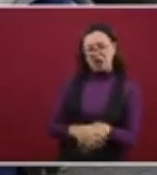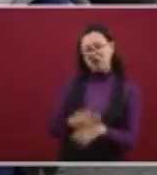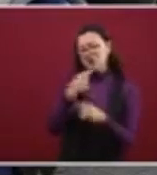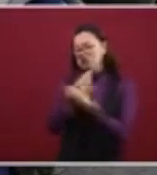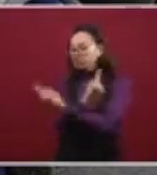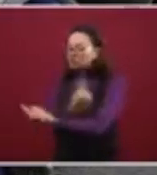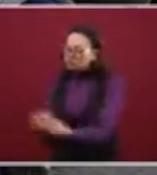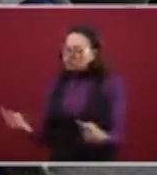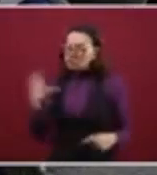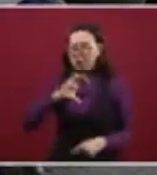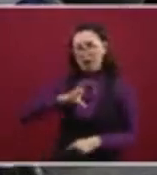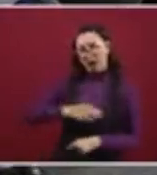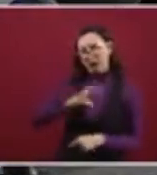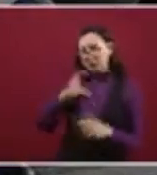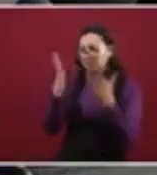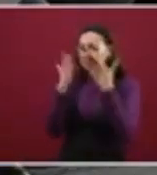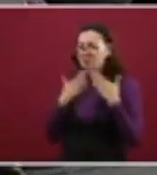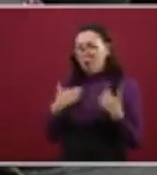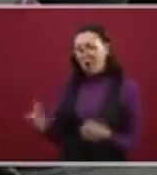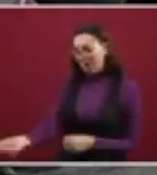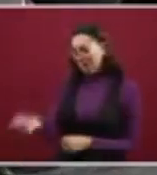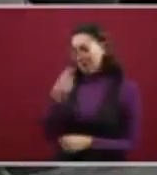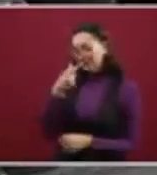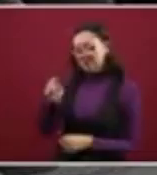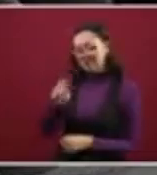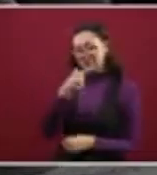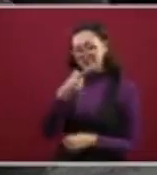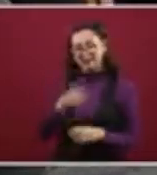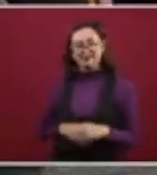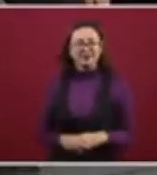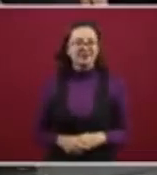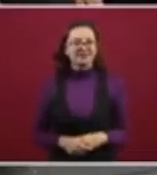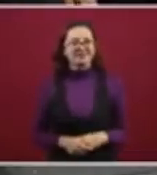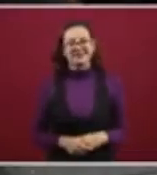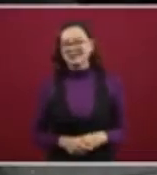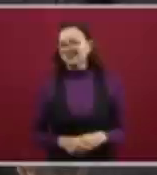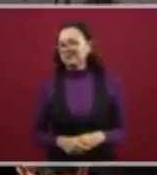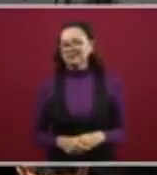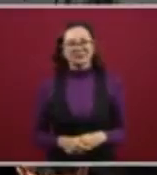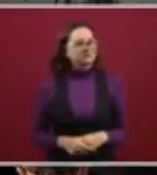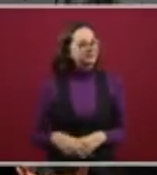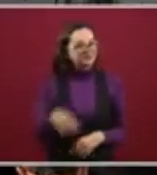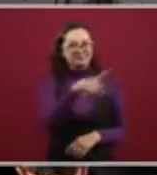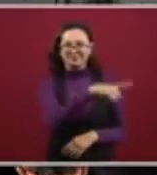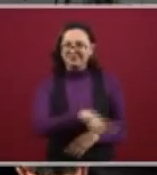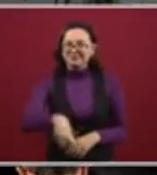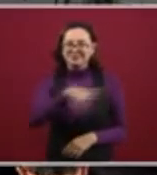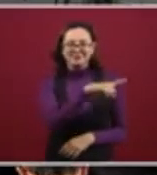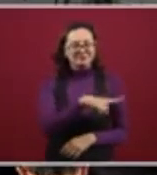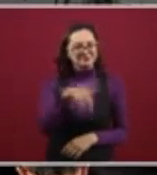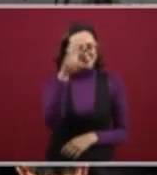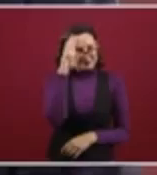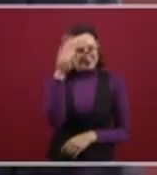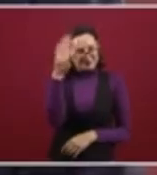cáncer no iban a tener los medicamentos? Son unos sopilotes, con todo